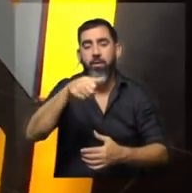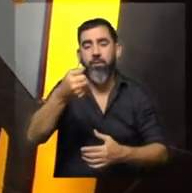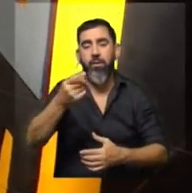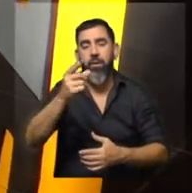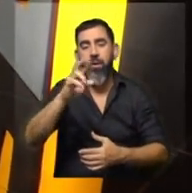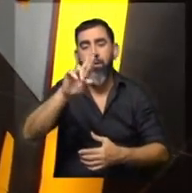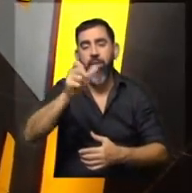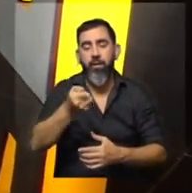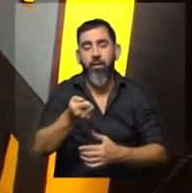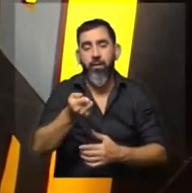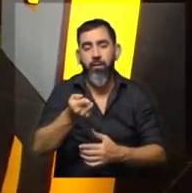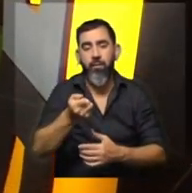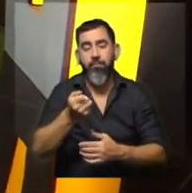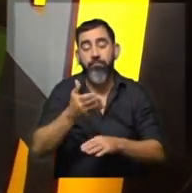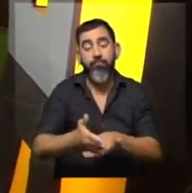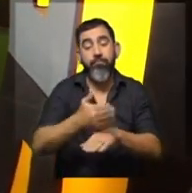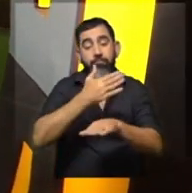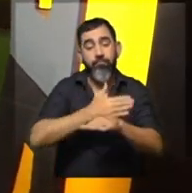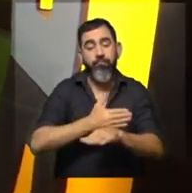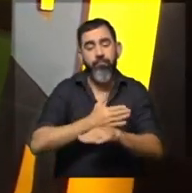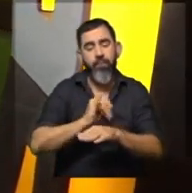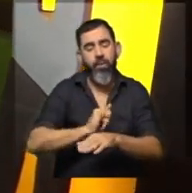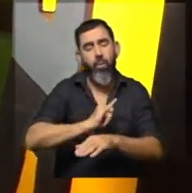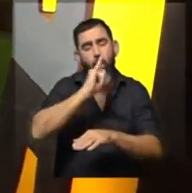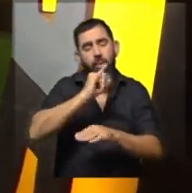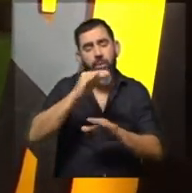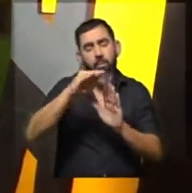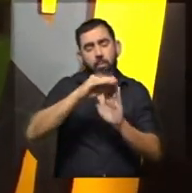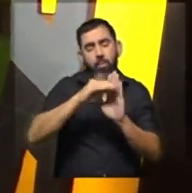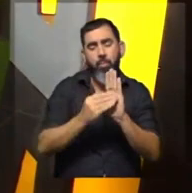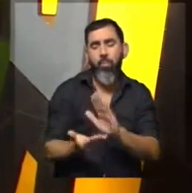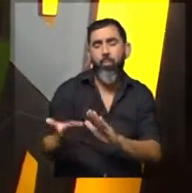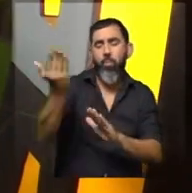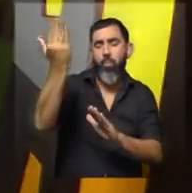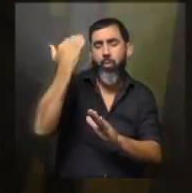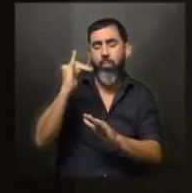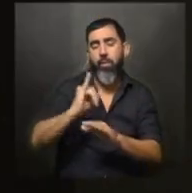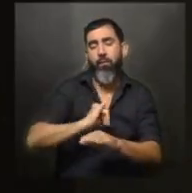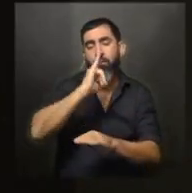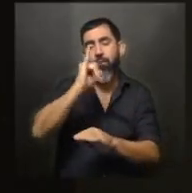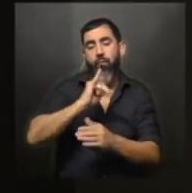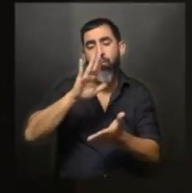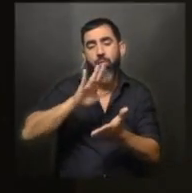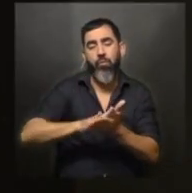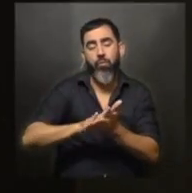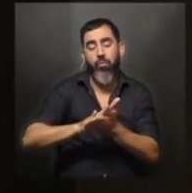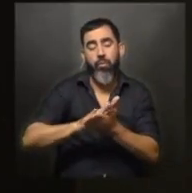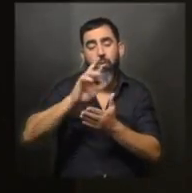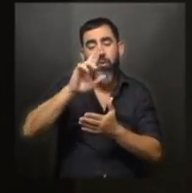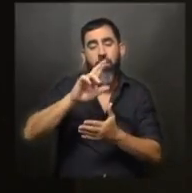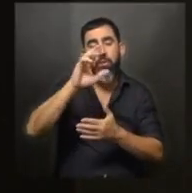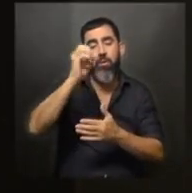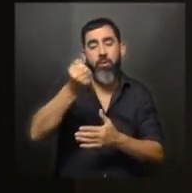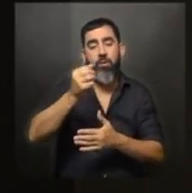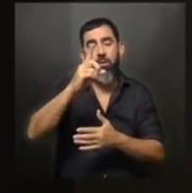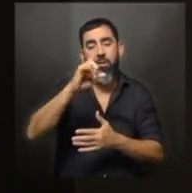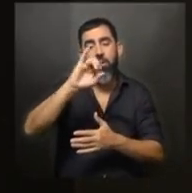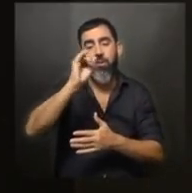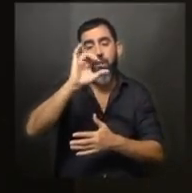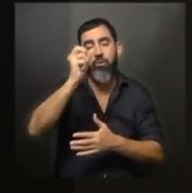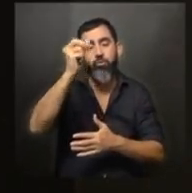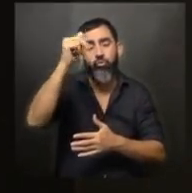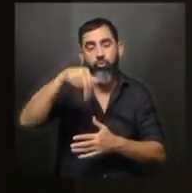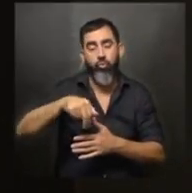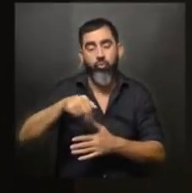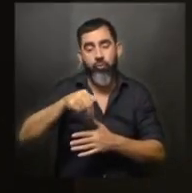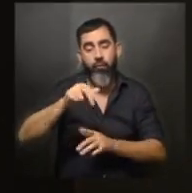contar que, ¿te acordás? Unos programas atrás en Sobreciencia hicimos un informe sobre radiaciones. Exacto. Que hablábamos con Gabriel González